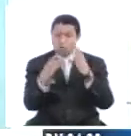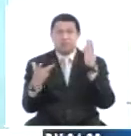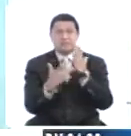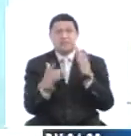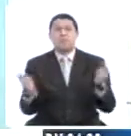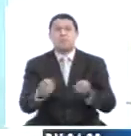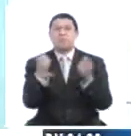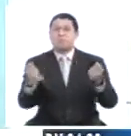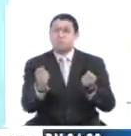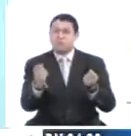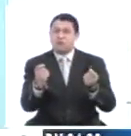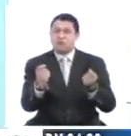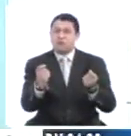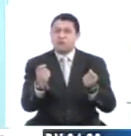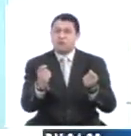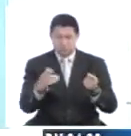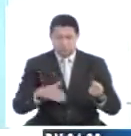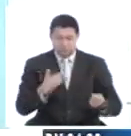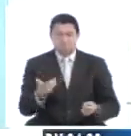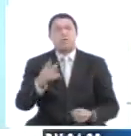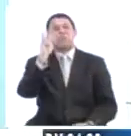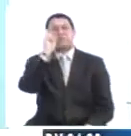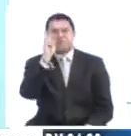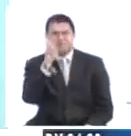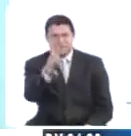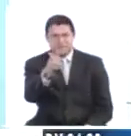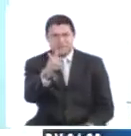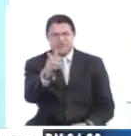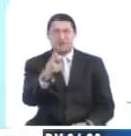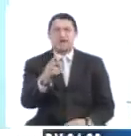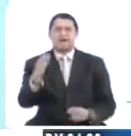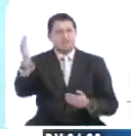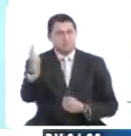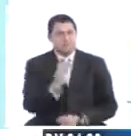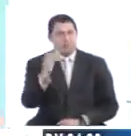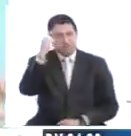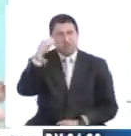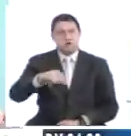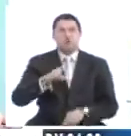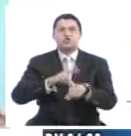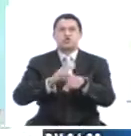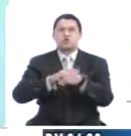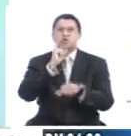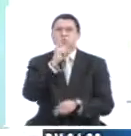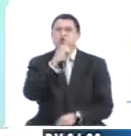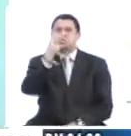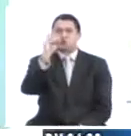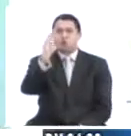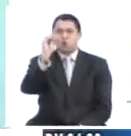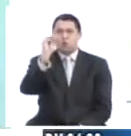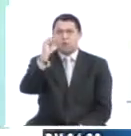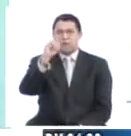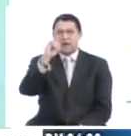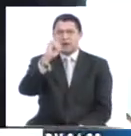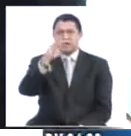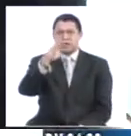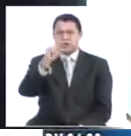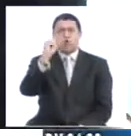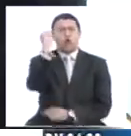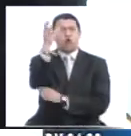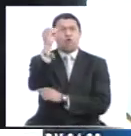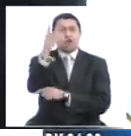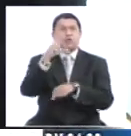y de producción que hace posible que este espacio llegue a sus hogares y me acompaña el día de hoy el doctor dominico petrarca conferencista